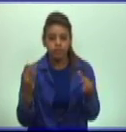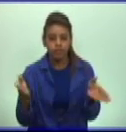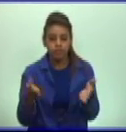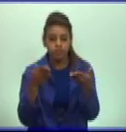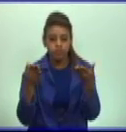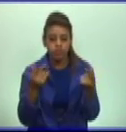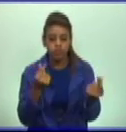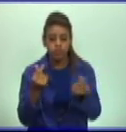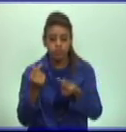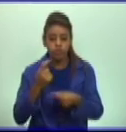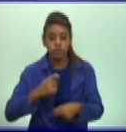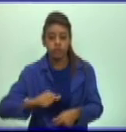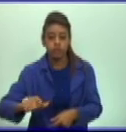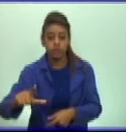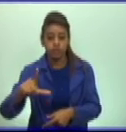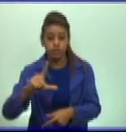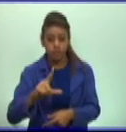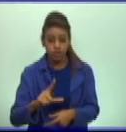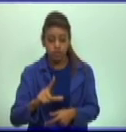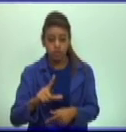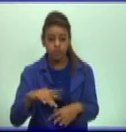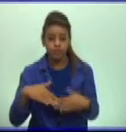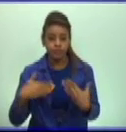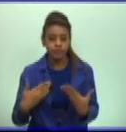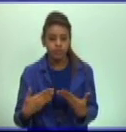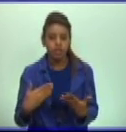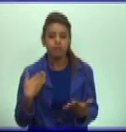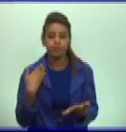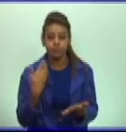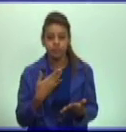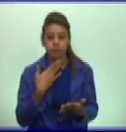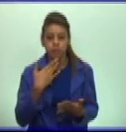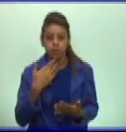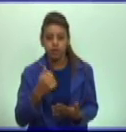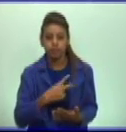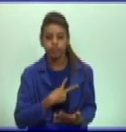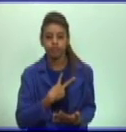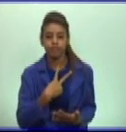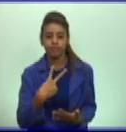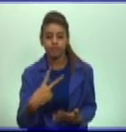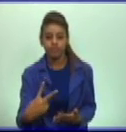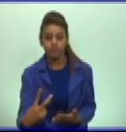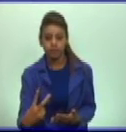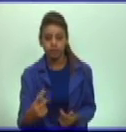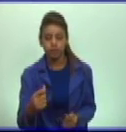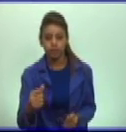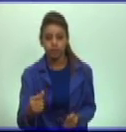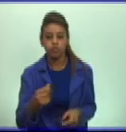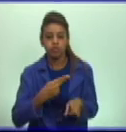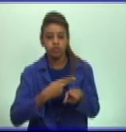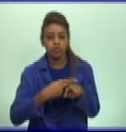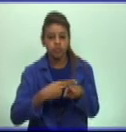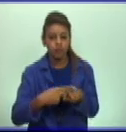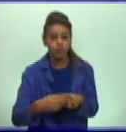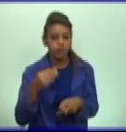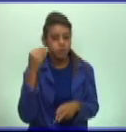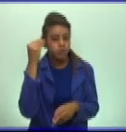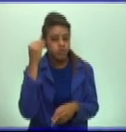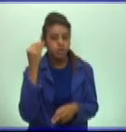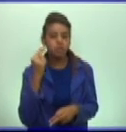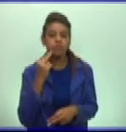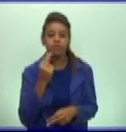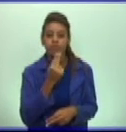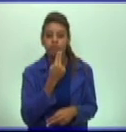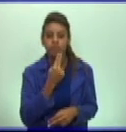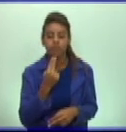económico y social y reafirmar los valores históricos, el pensamiento marxiano y la